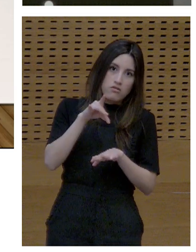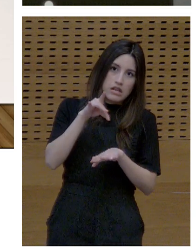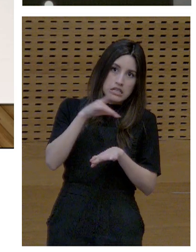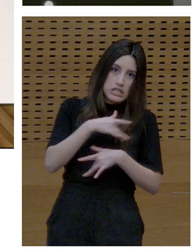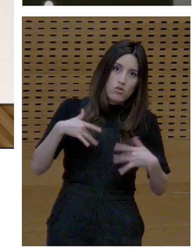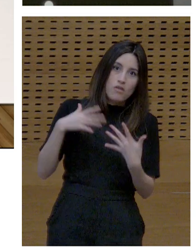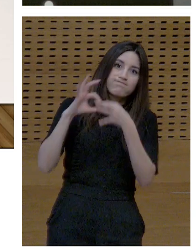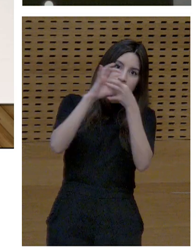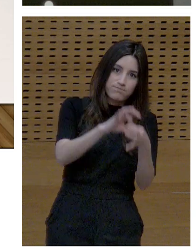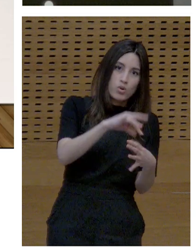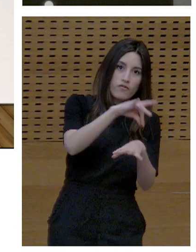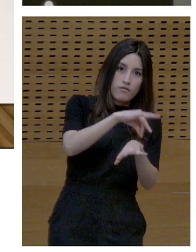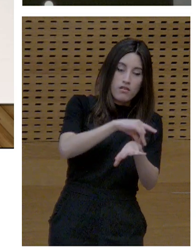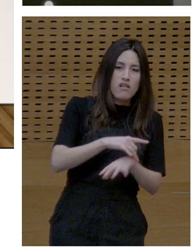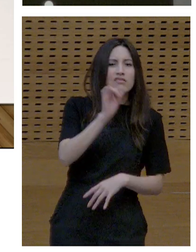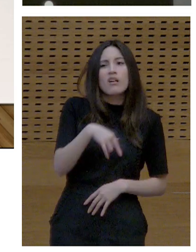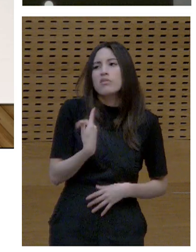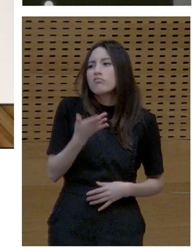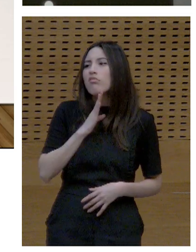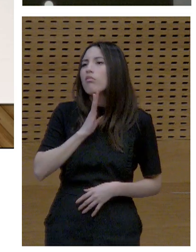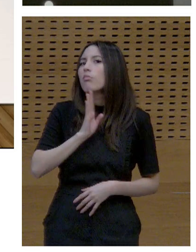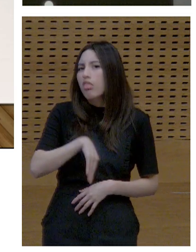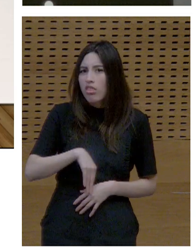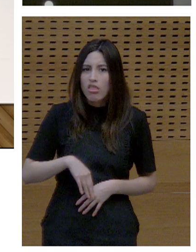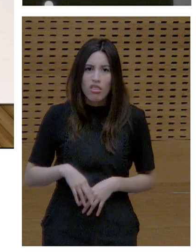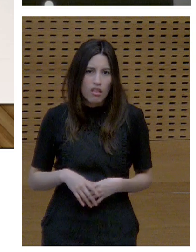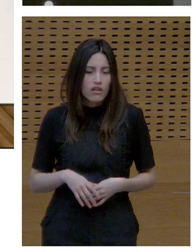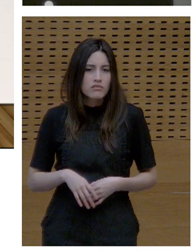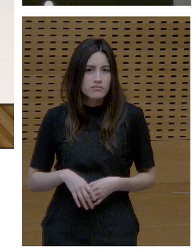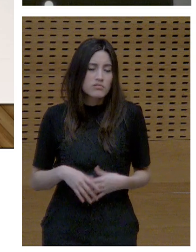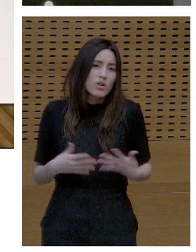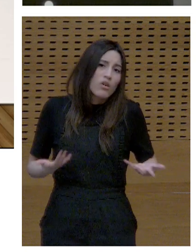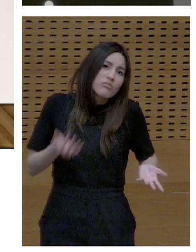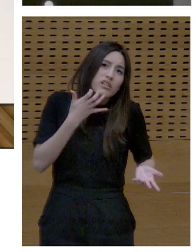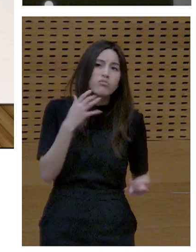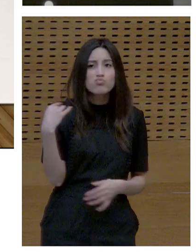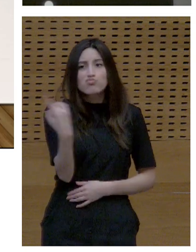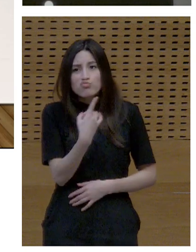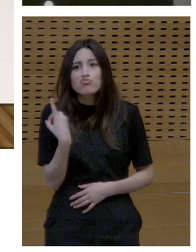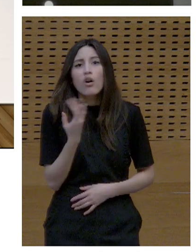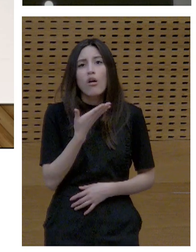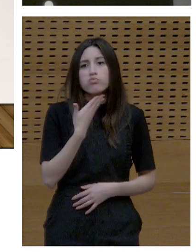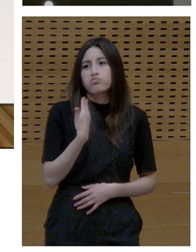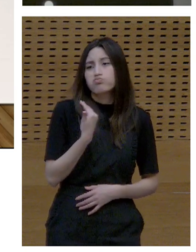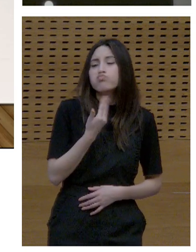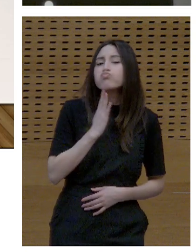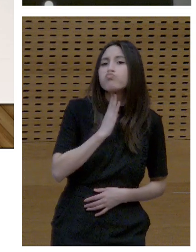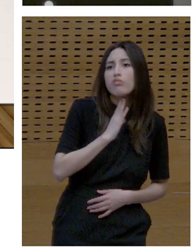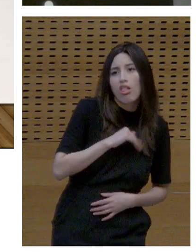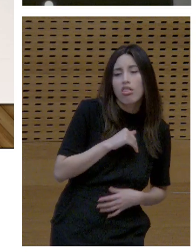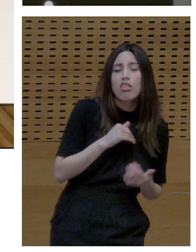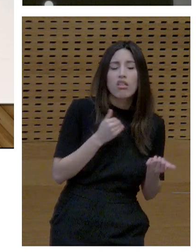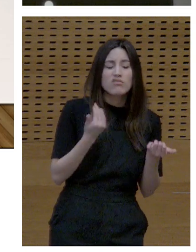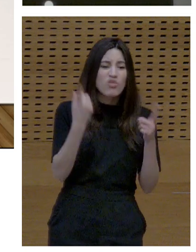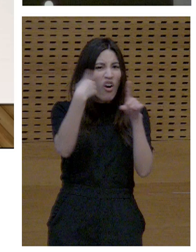limitante. No tener ganas de hacer nada, preferir estar solo que acompañado, que haciendo